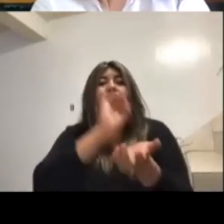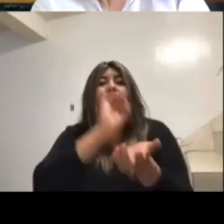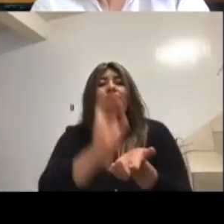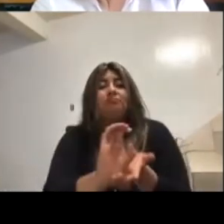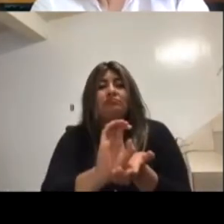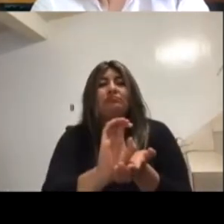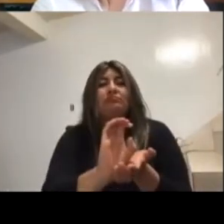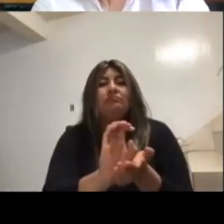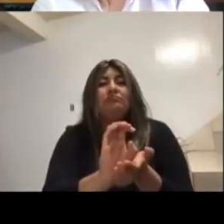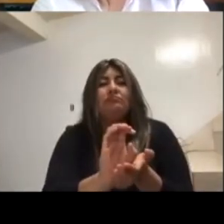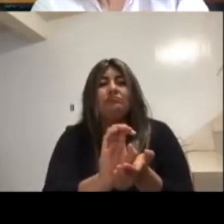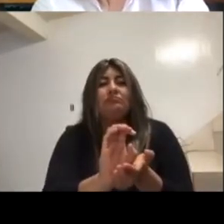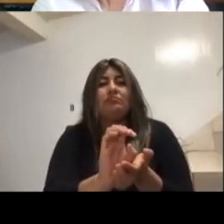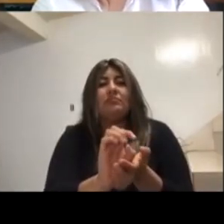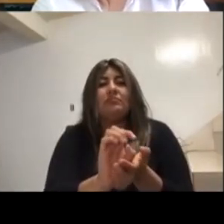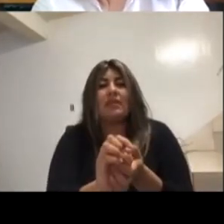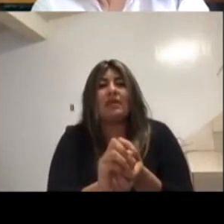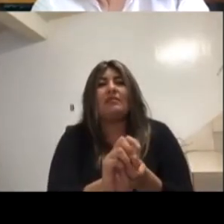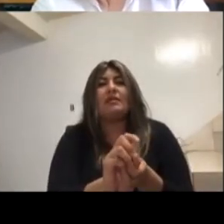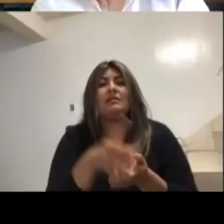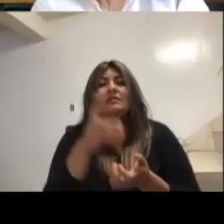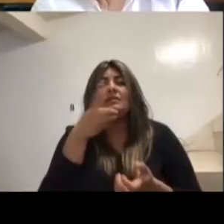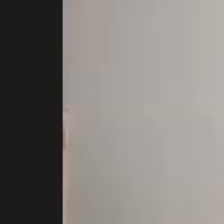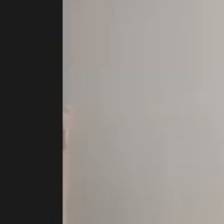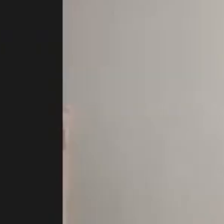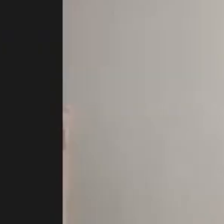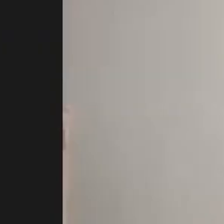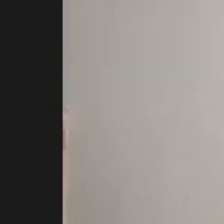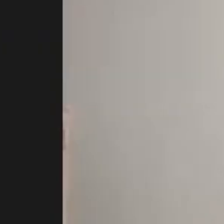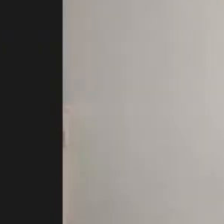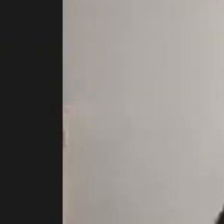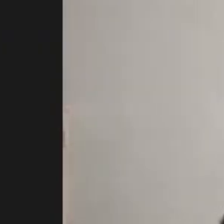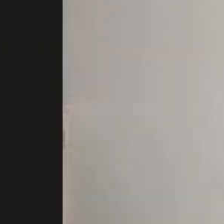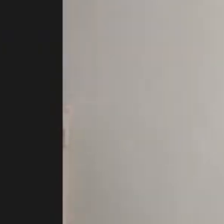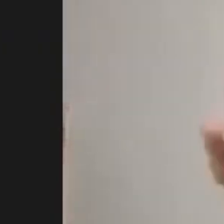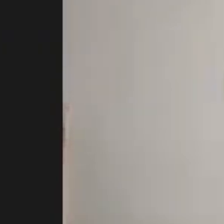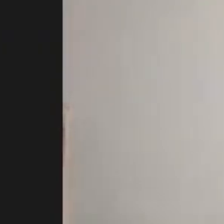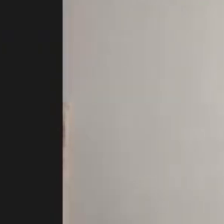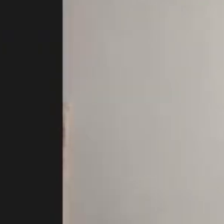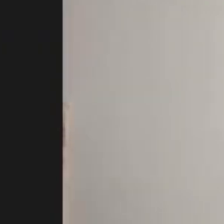implicar para los niños y niñas con discapacidad múltiple,